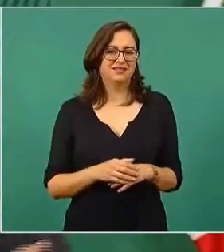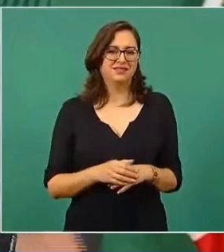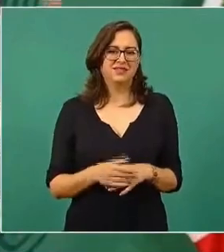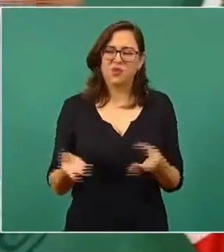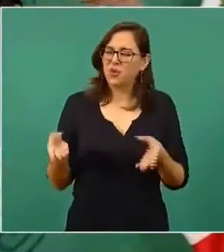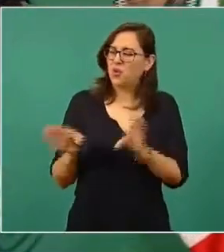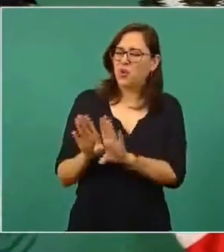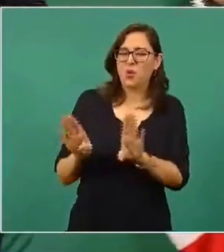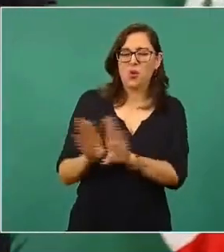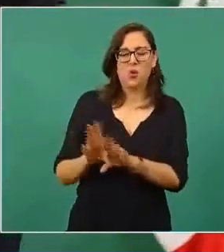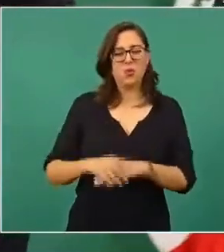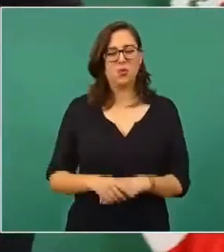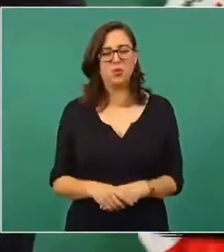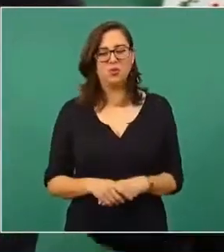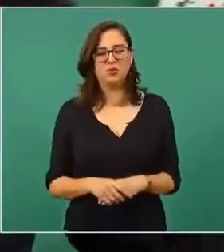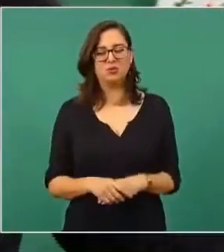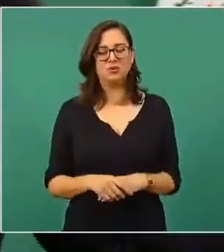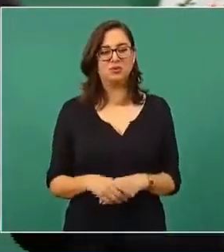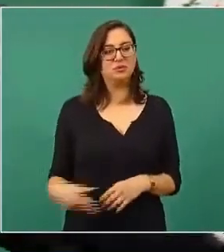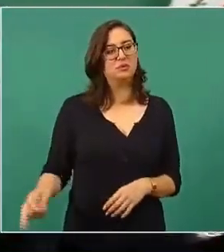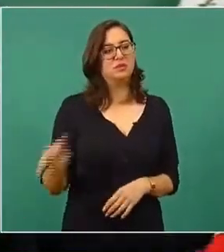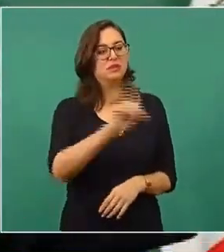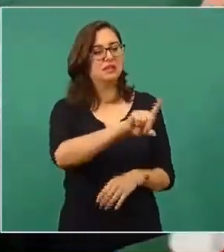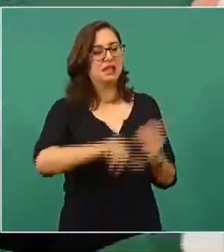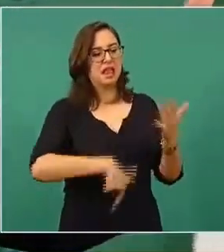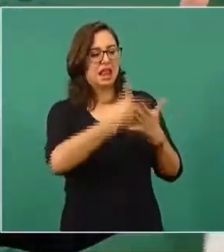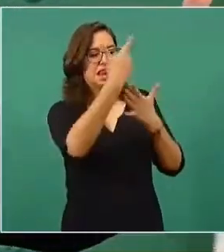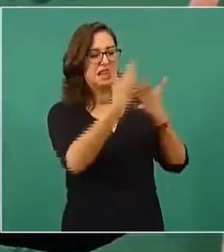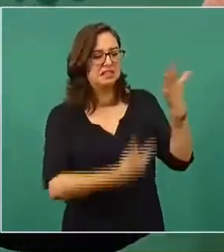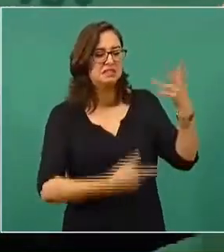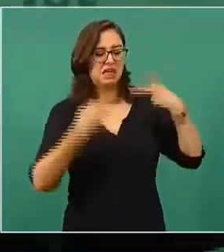Y se publican las listas de los hombres más ricos,